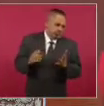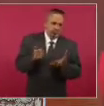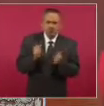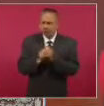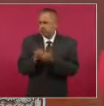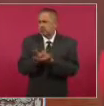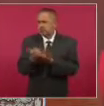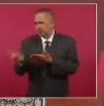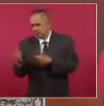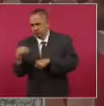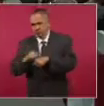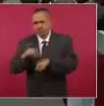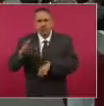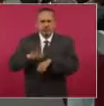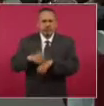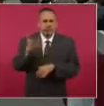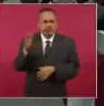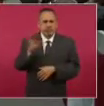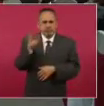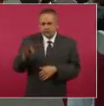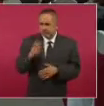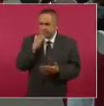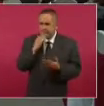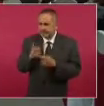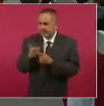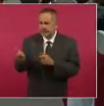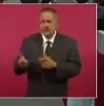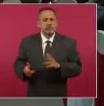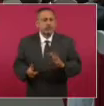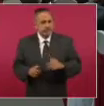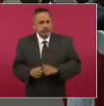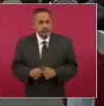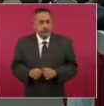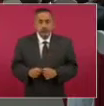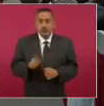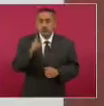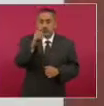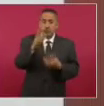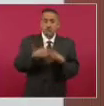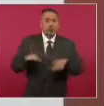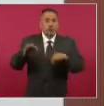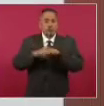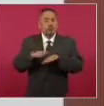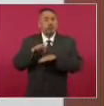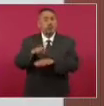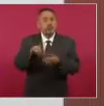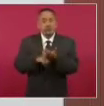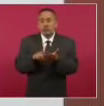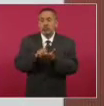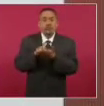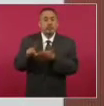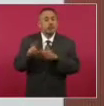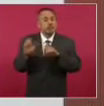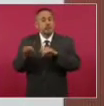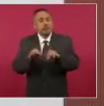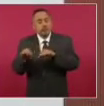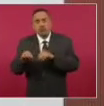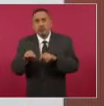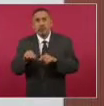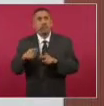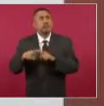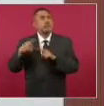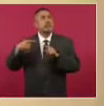de salarios del 10%. Sin embargo, lo más importante en materia de derechos laborales se